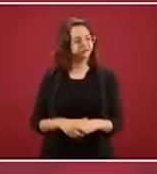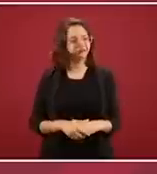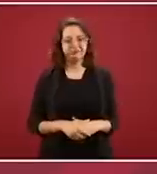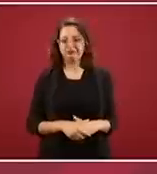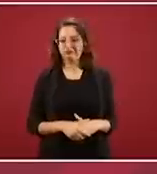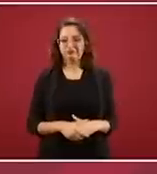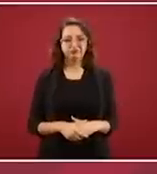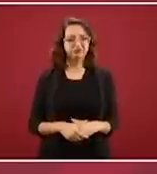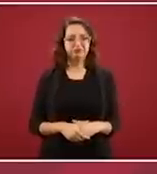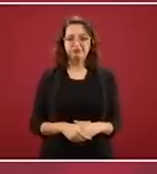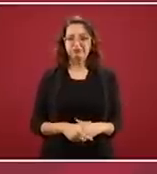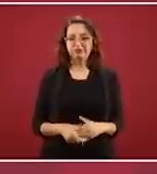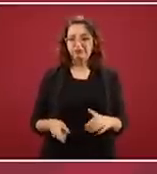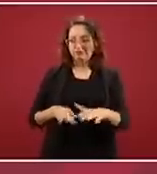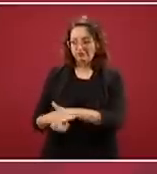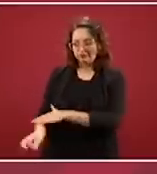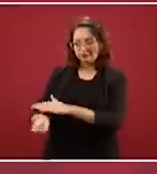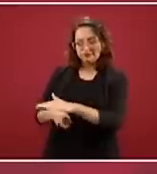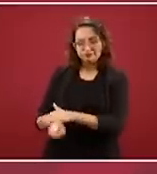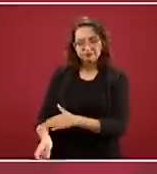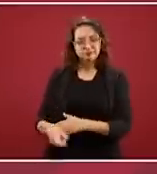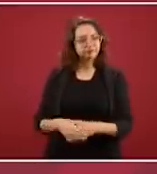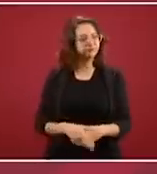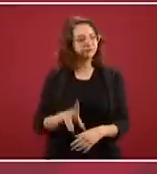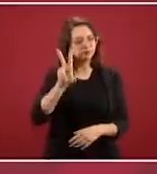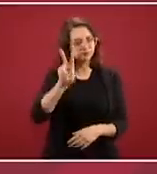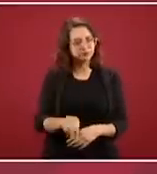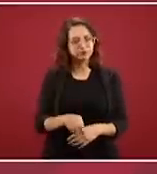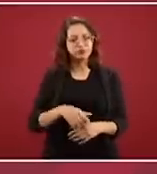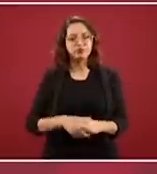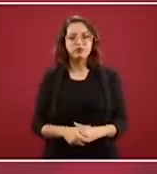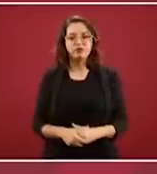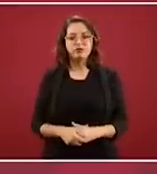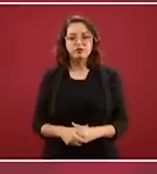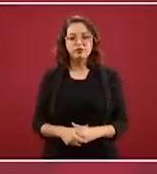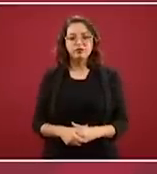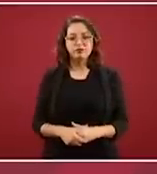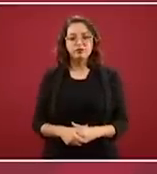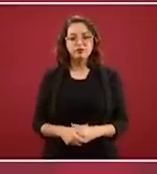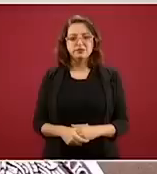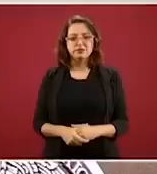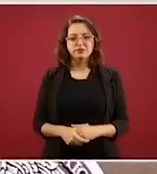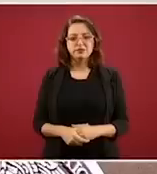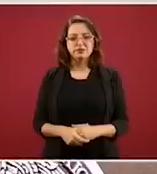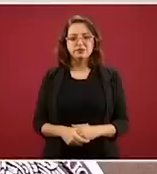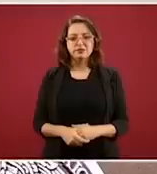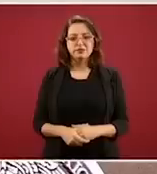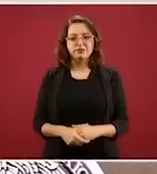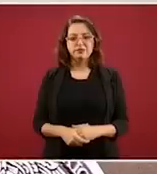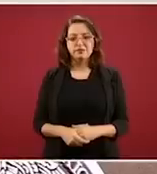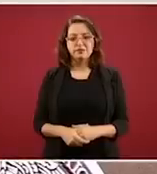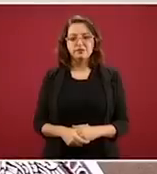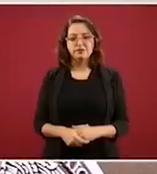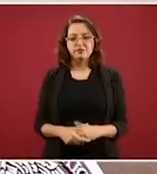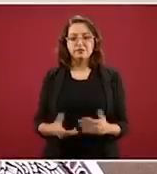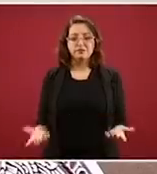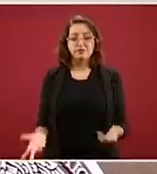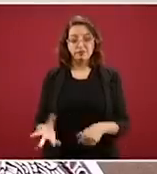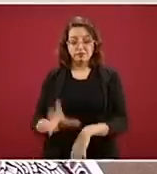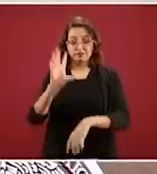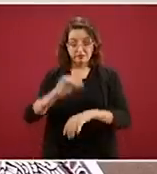estén siendo sobornados por la delincuencia, que no se tolere